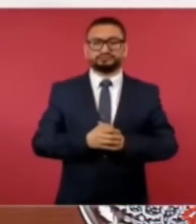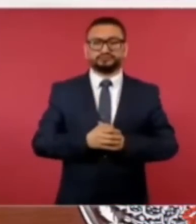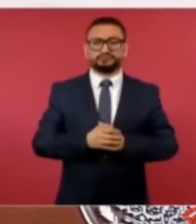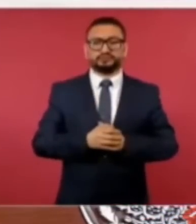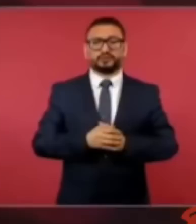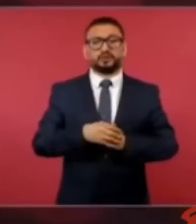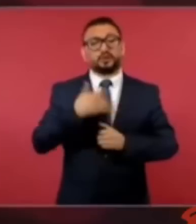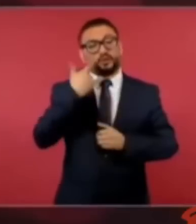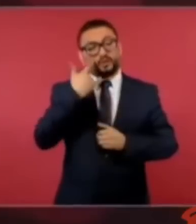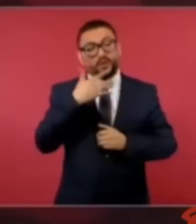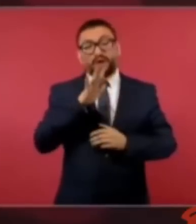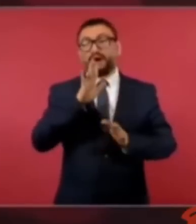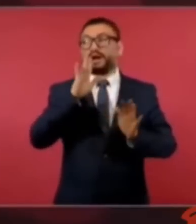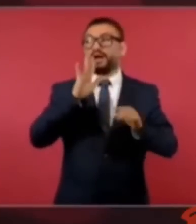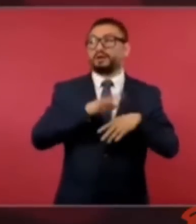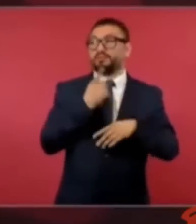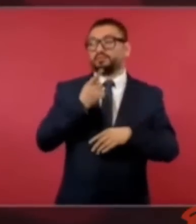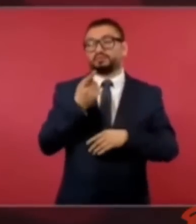déjenme ver porque